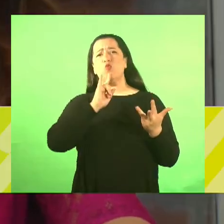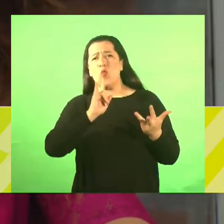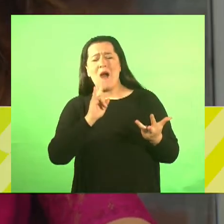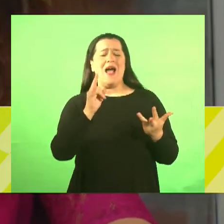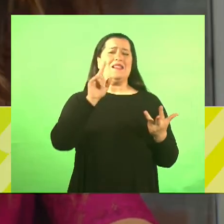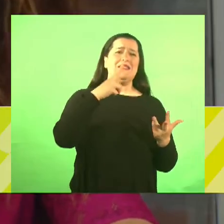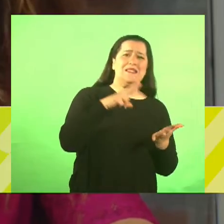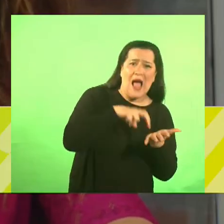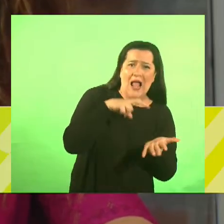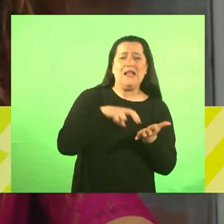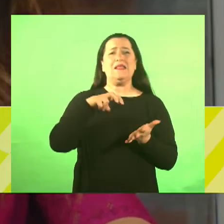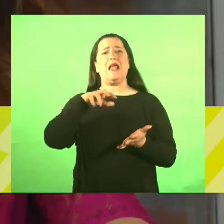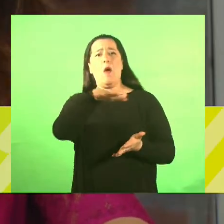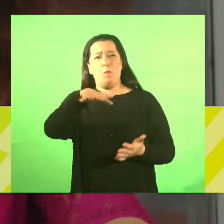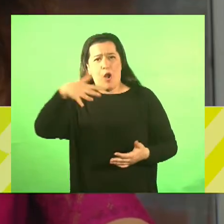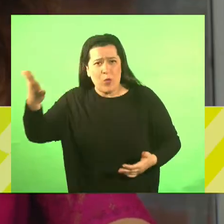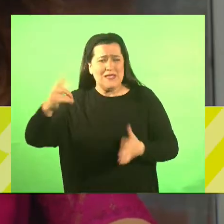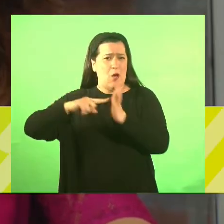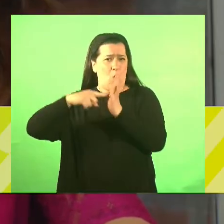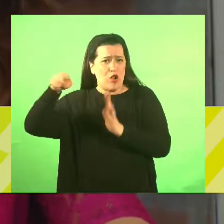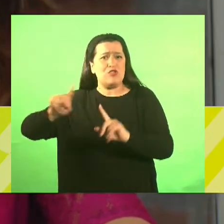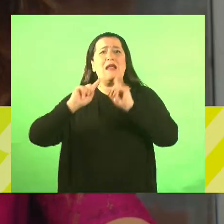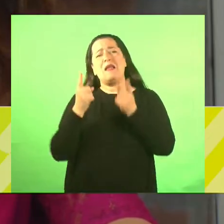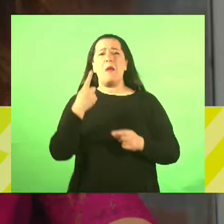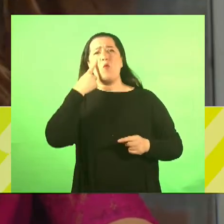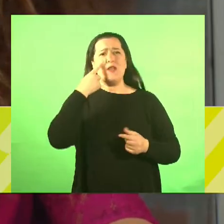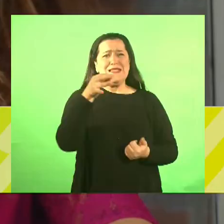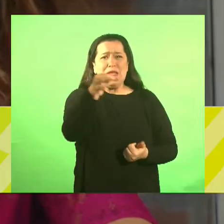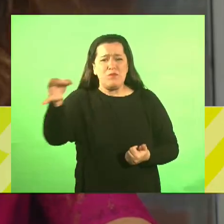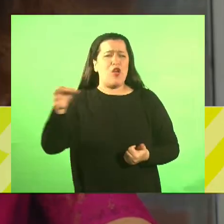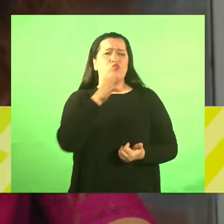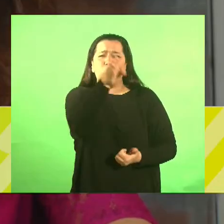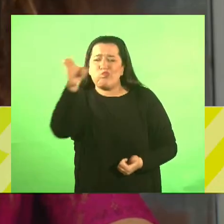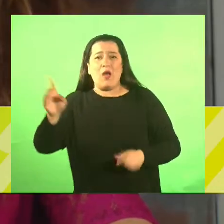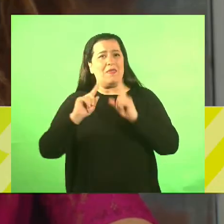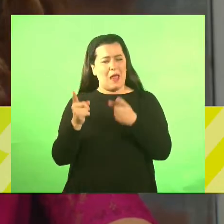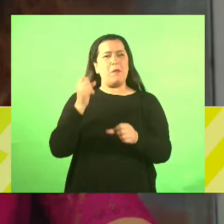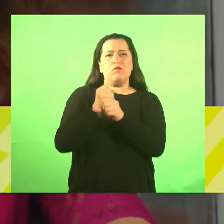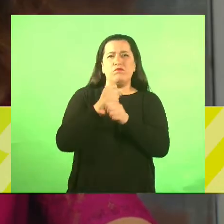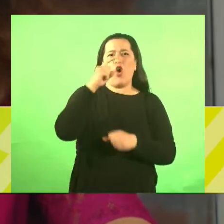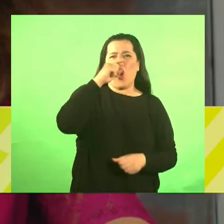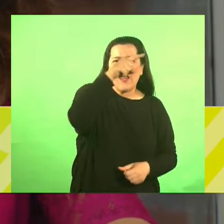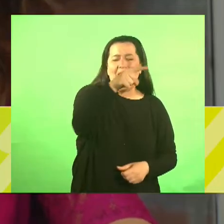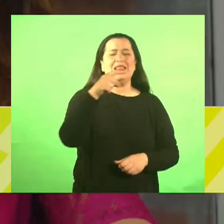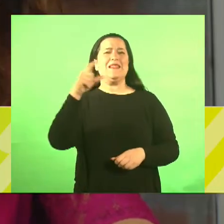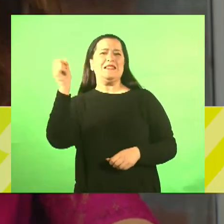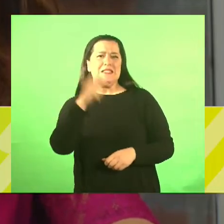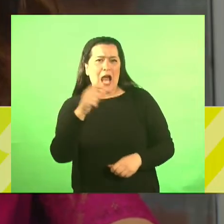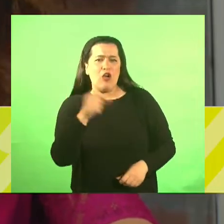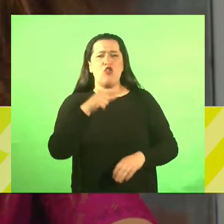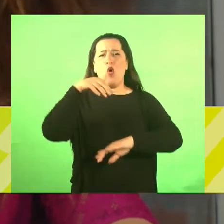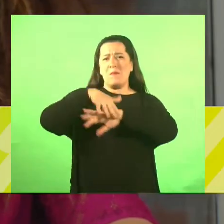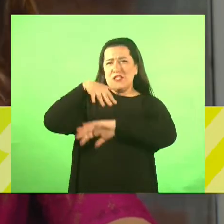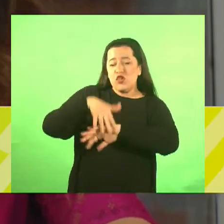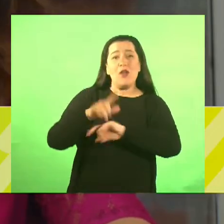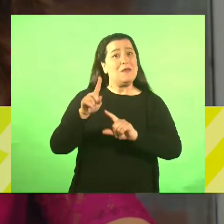Salta, en la provincia de Buenos Aires, también en distintos municipios. Se está trabajando también en Corrientes, en Chaco, en Misiones. Y